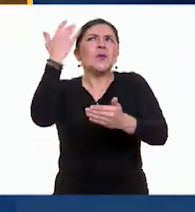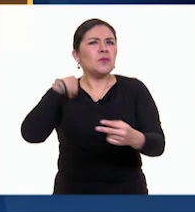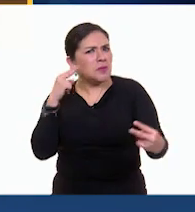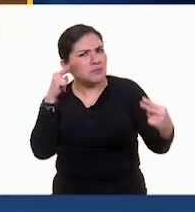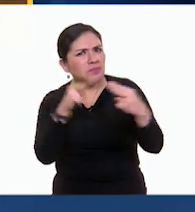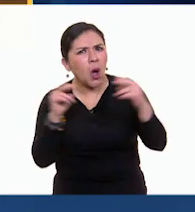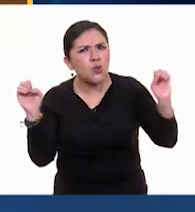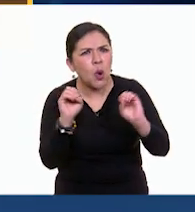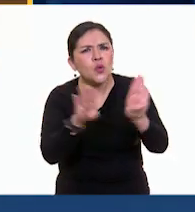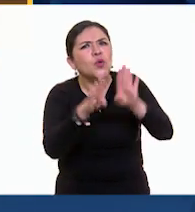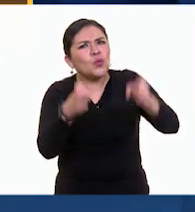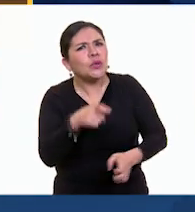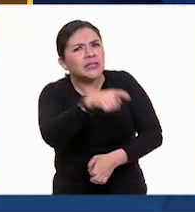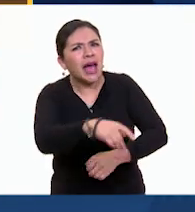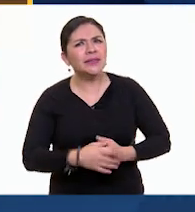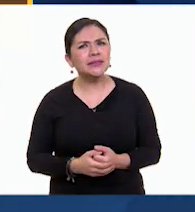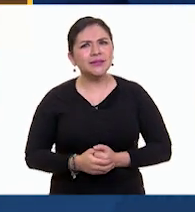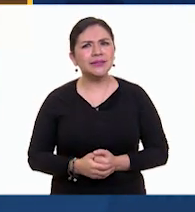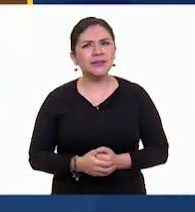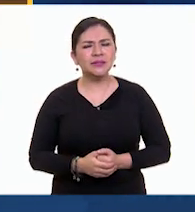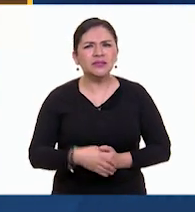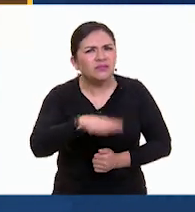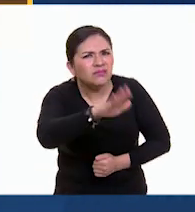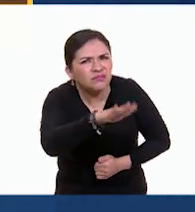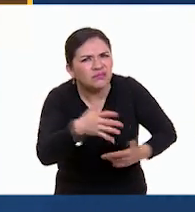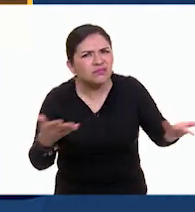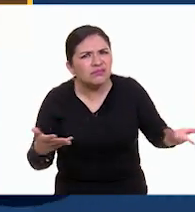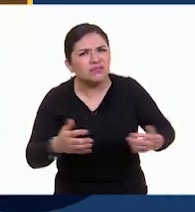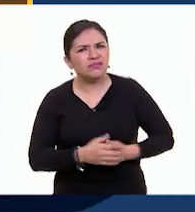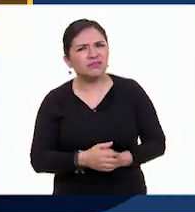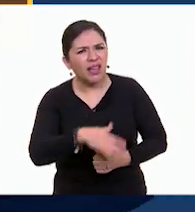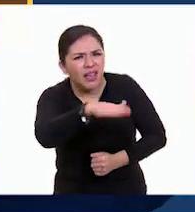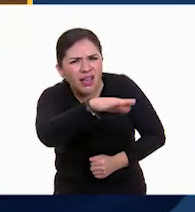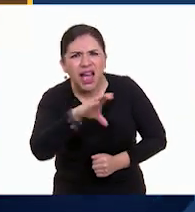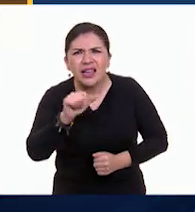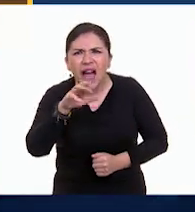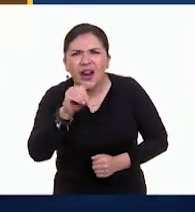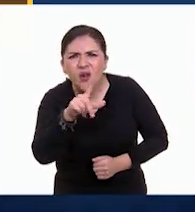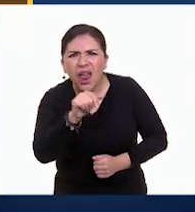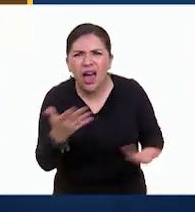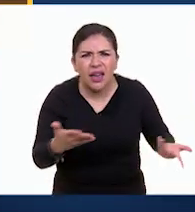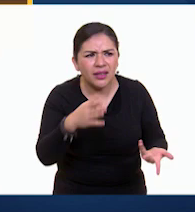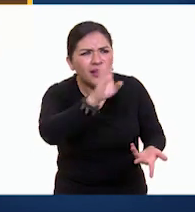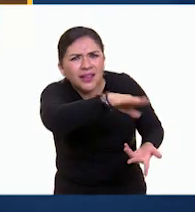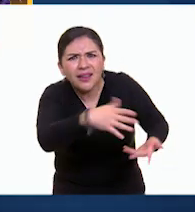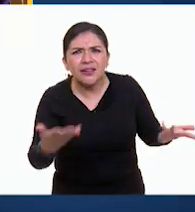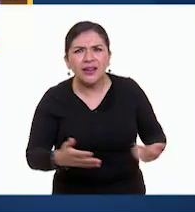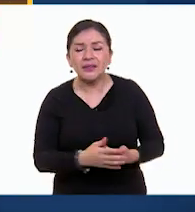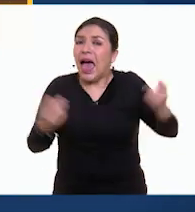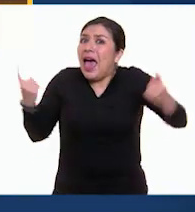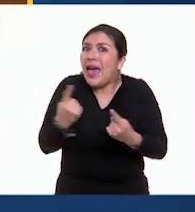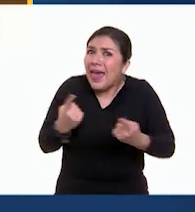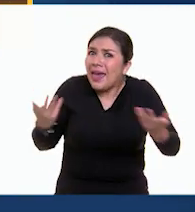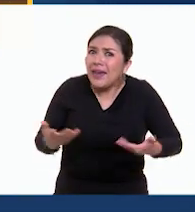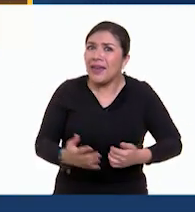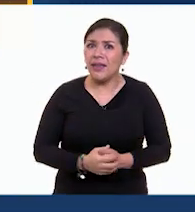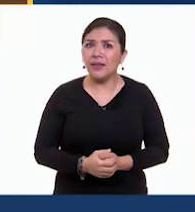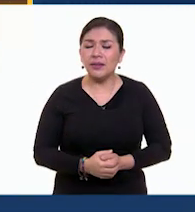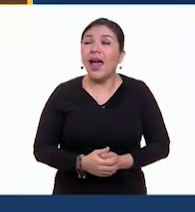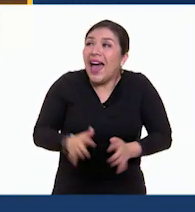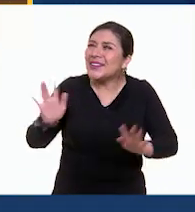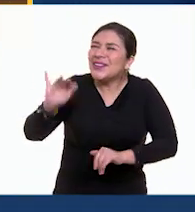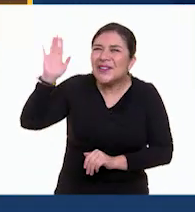te veo. ¿Cómo estás? ¿Carola? ¿Carola? ¡Carola! ¿Ah?